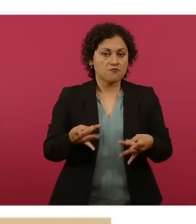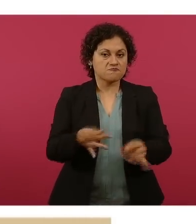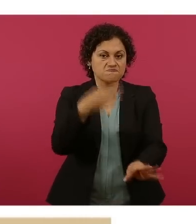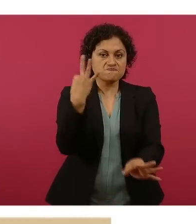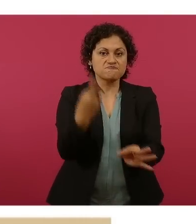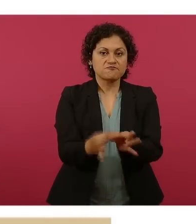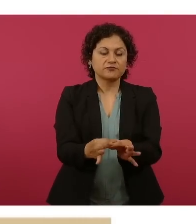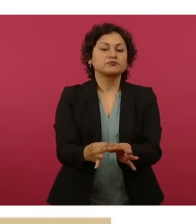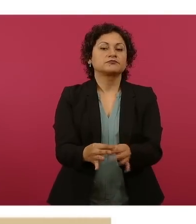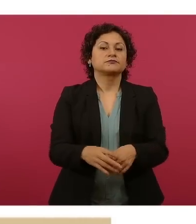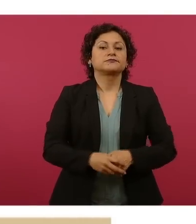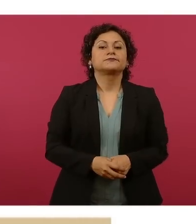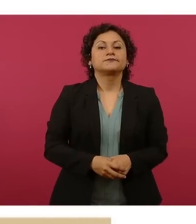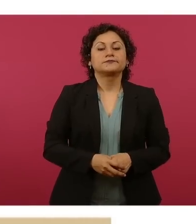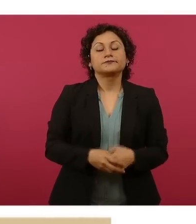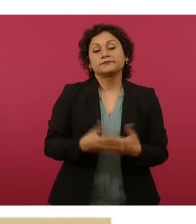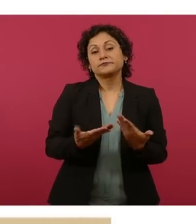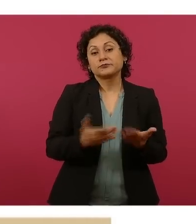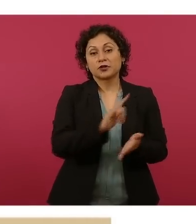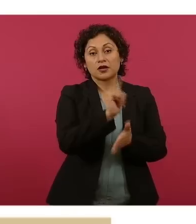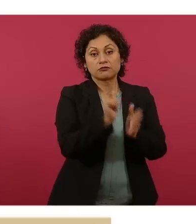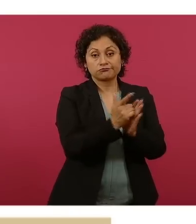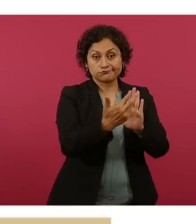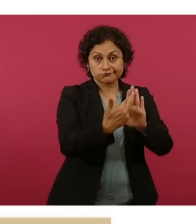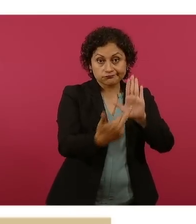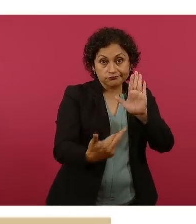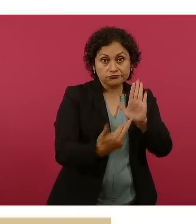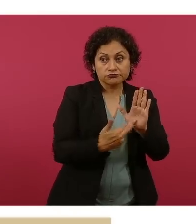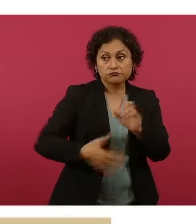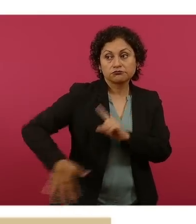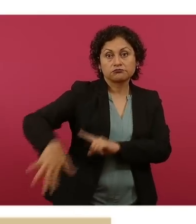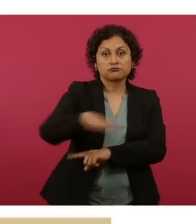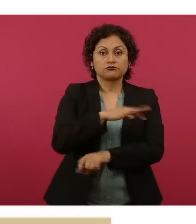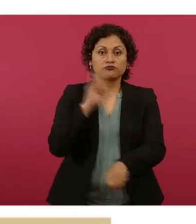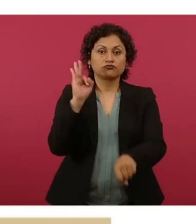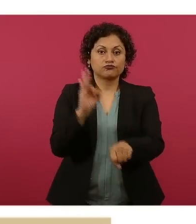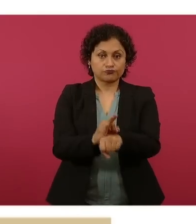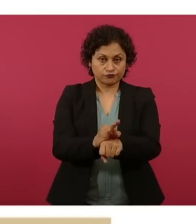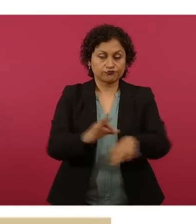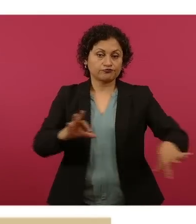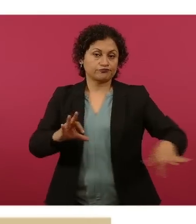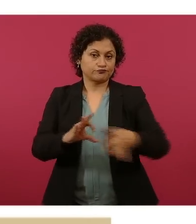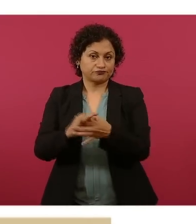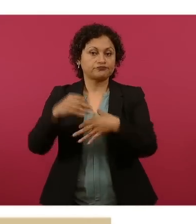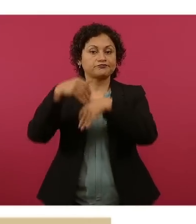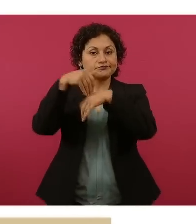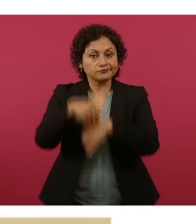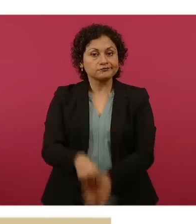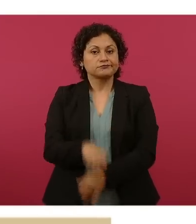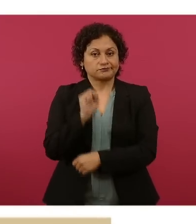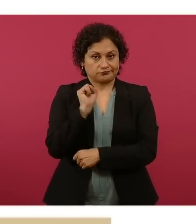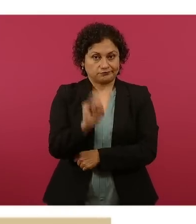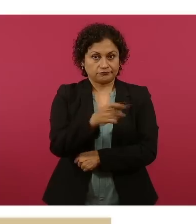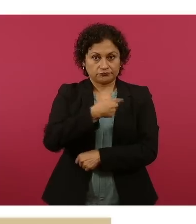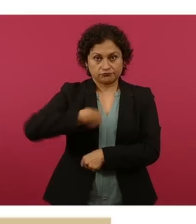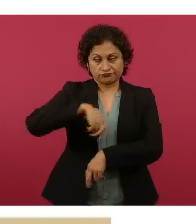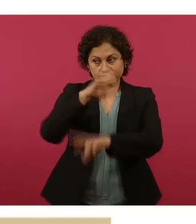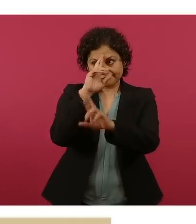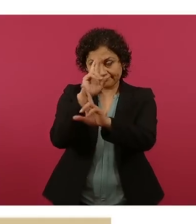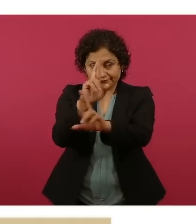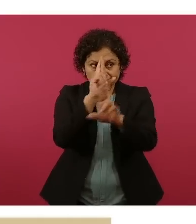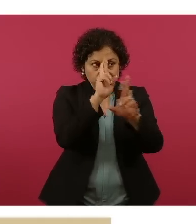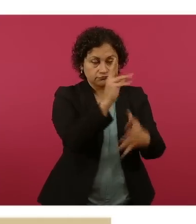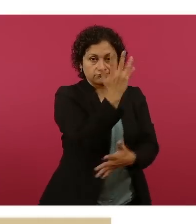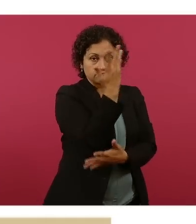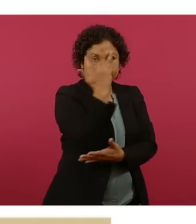oportunidad. El apego a la normatividad ambiental vigente se manifiesta, se respeta profundamente el cuidado a la